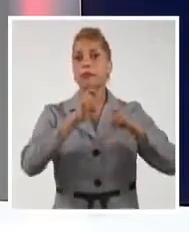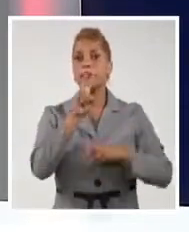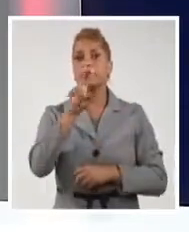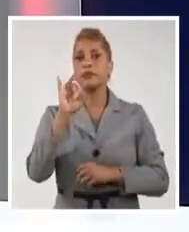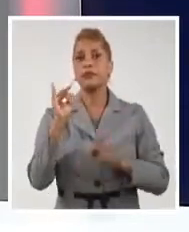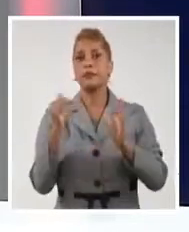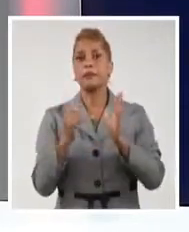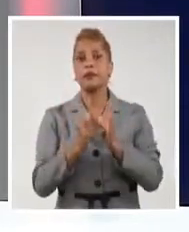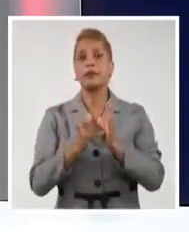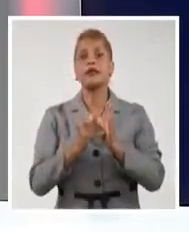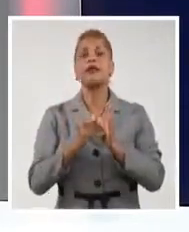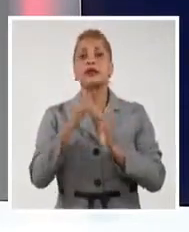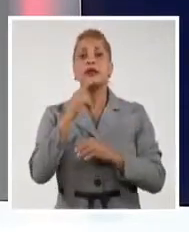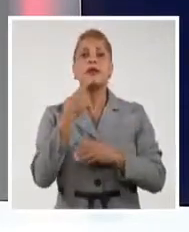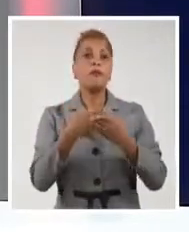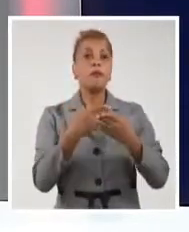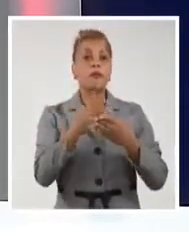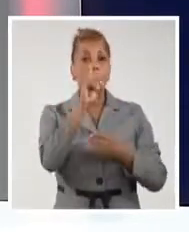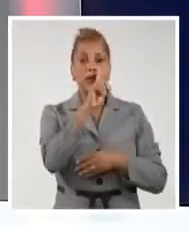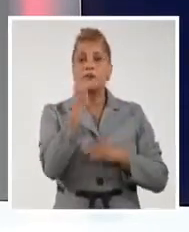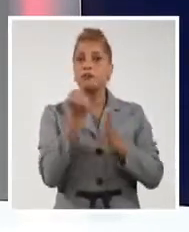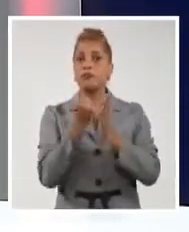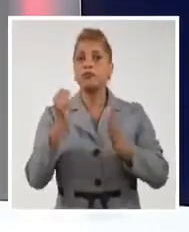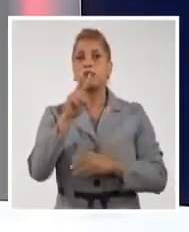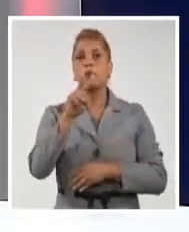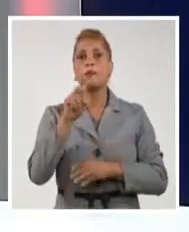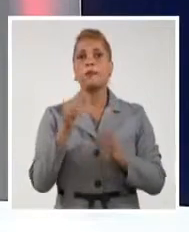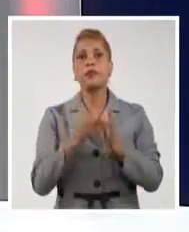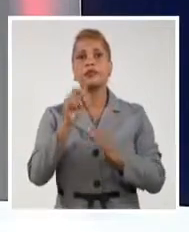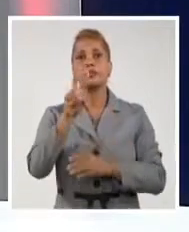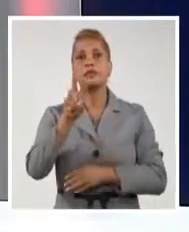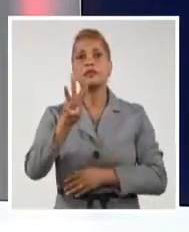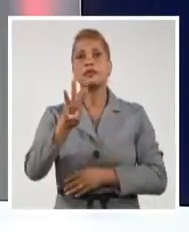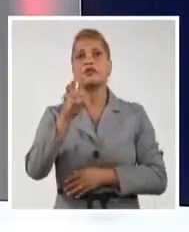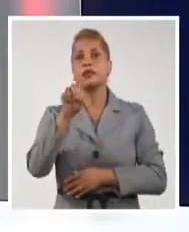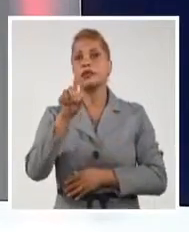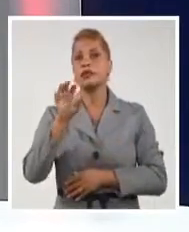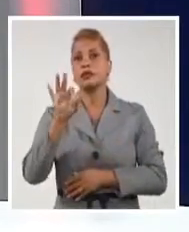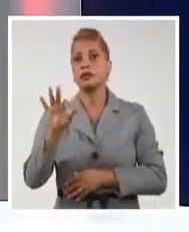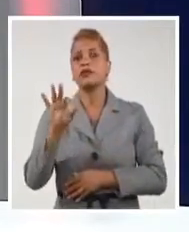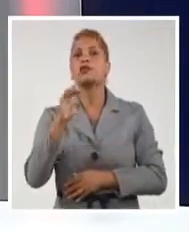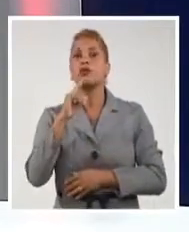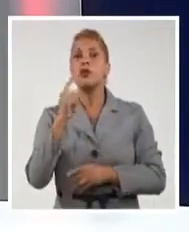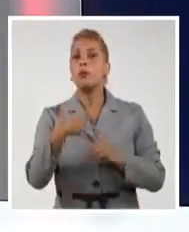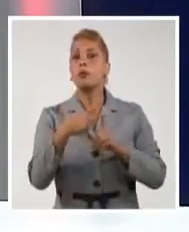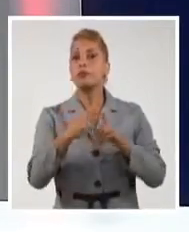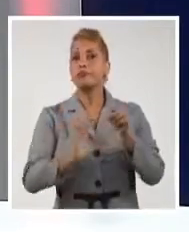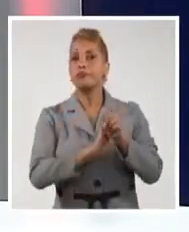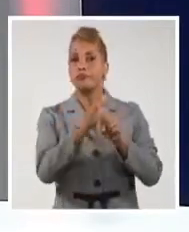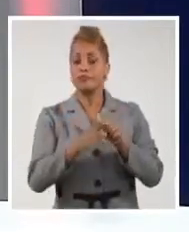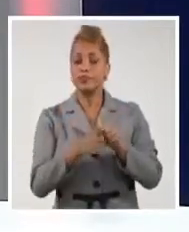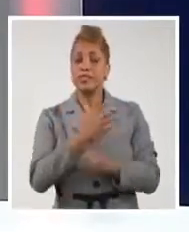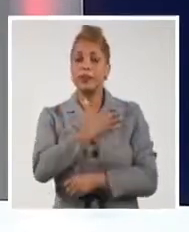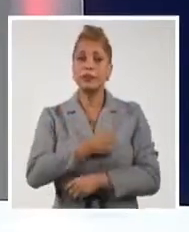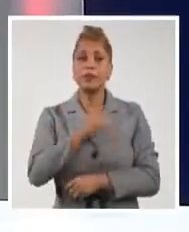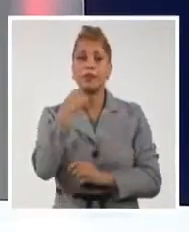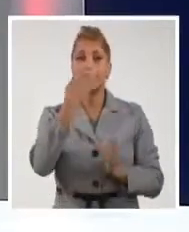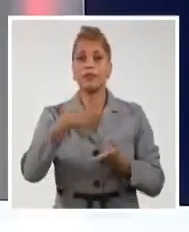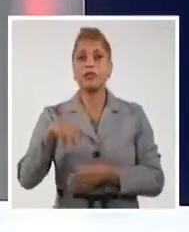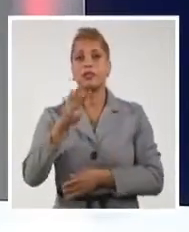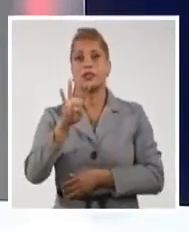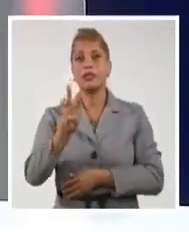27.134 muestras, se diagnosticaron 2.638 nuevos casos positivos al virus SARS-CoV-2 y hubo que lamentar el fallecimiento